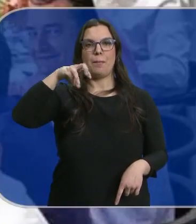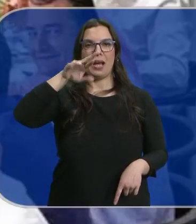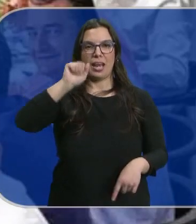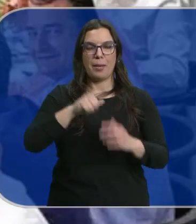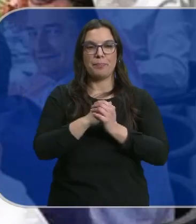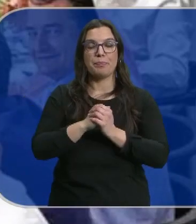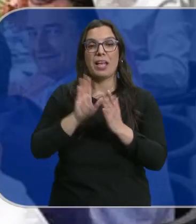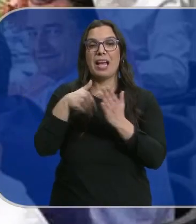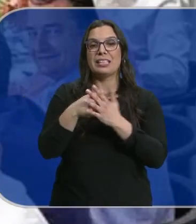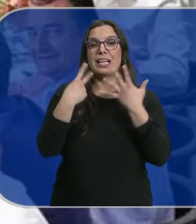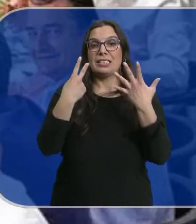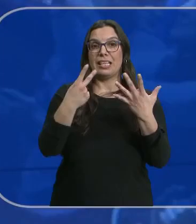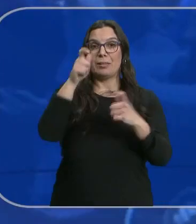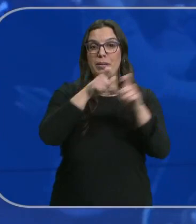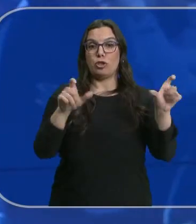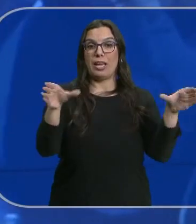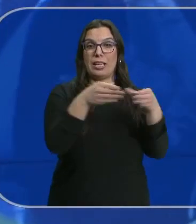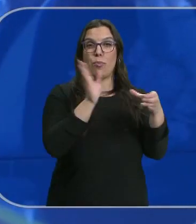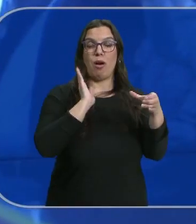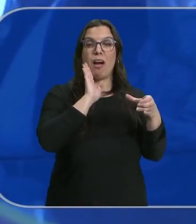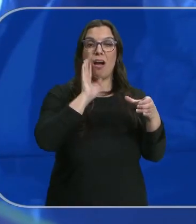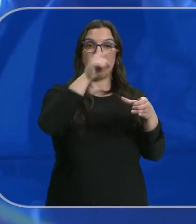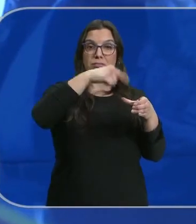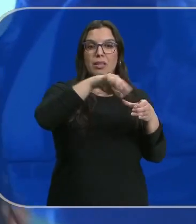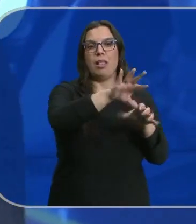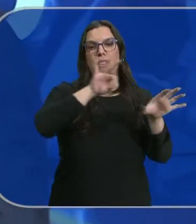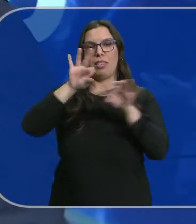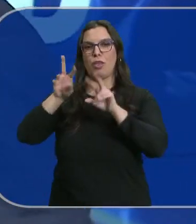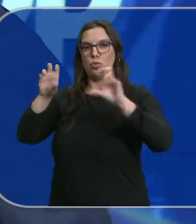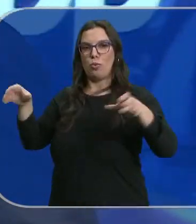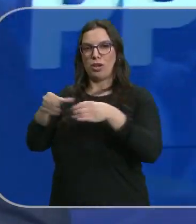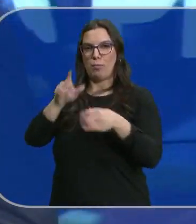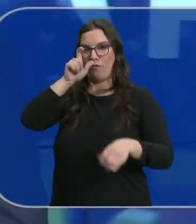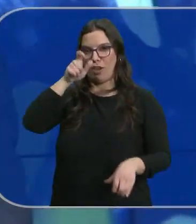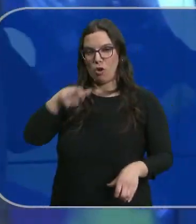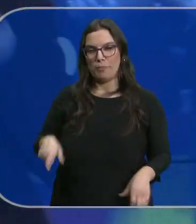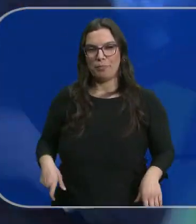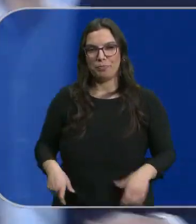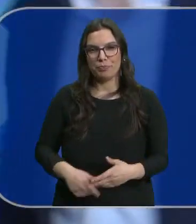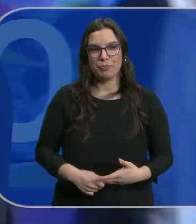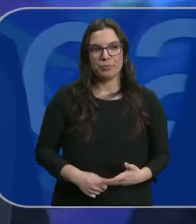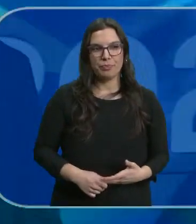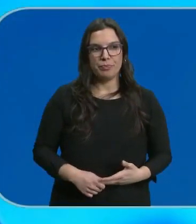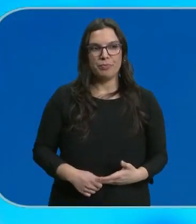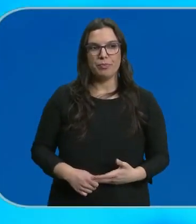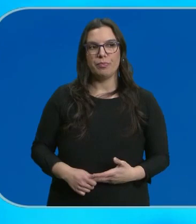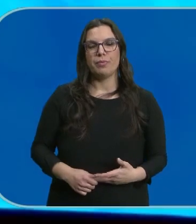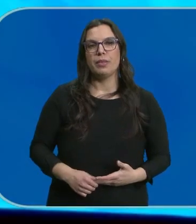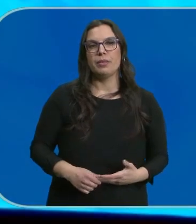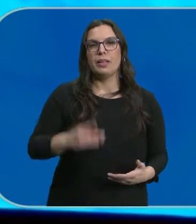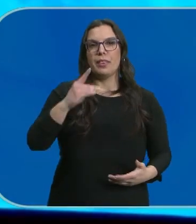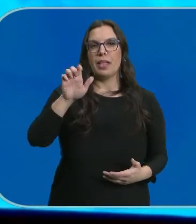Hasta 7 miembros del equipo de Santa María se han incorporado ya al nuevo equipo de Alberto Núñez Feijóo. Íñigo de la